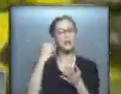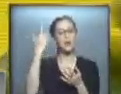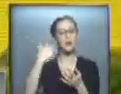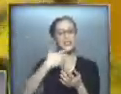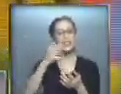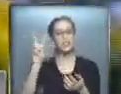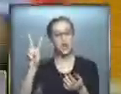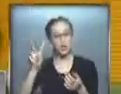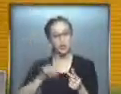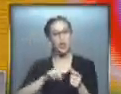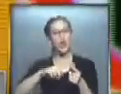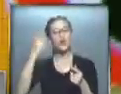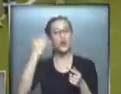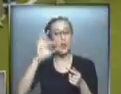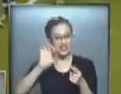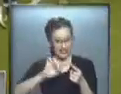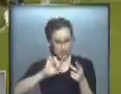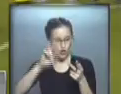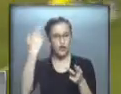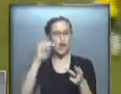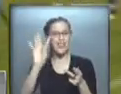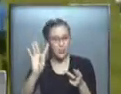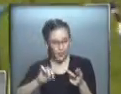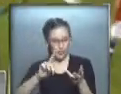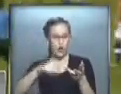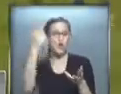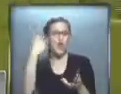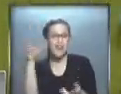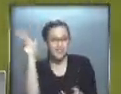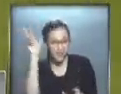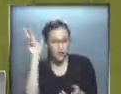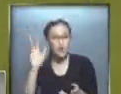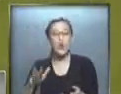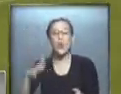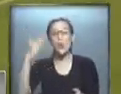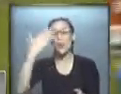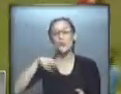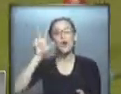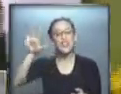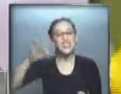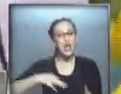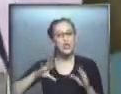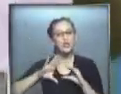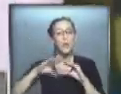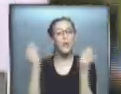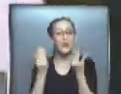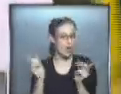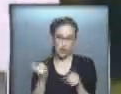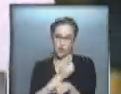mundial 90 94 98 y vuelve después de estar las últimas tres ediciones de mundiales fuera